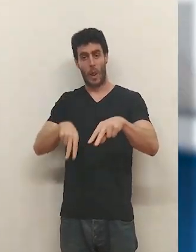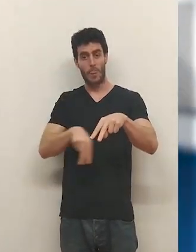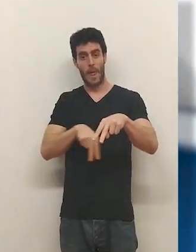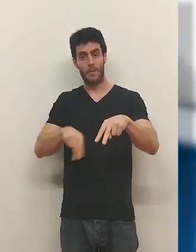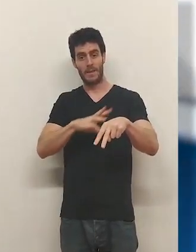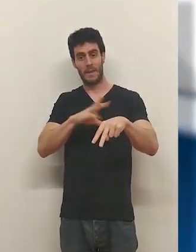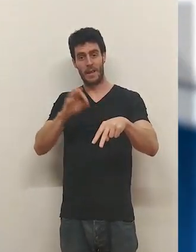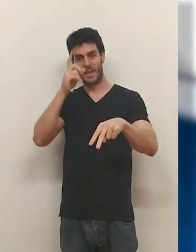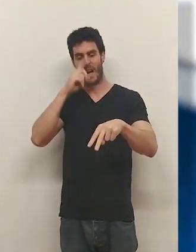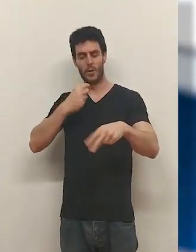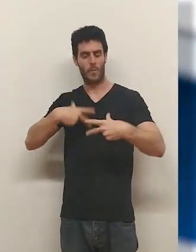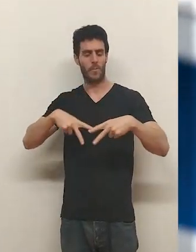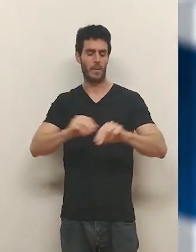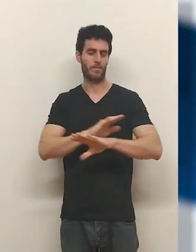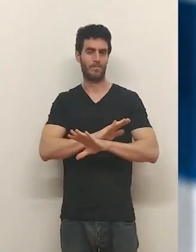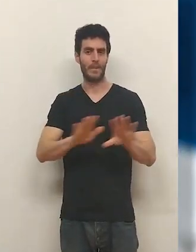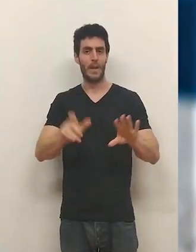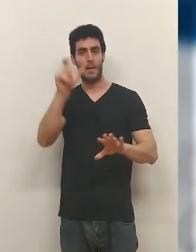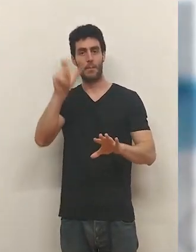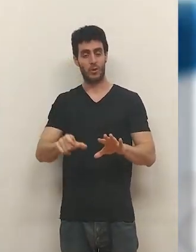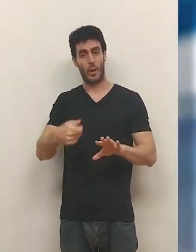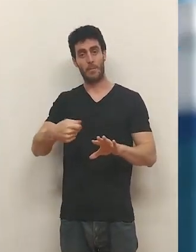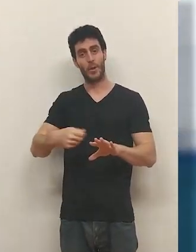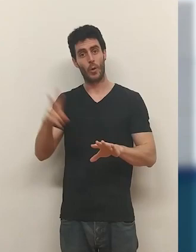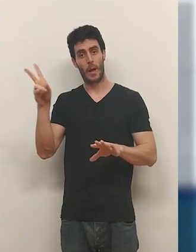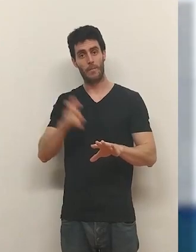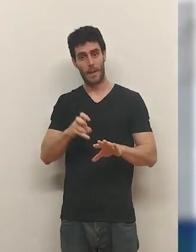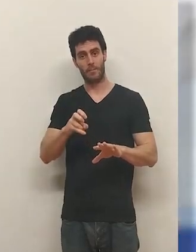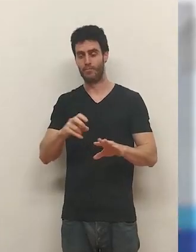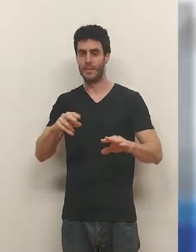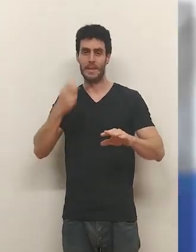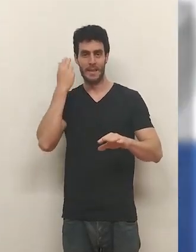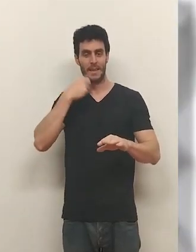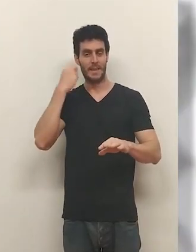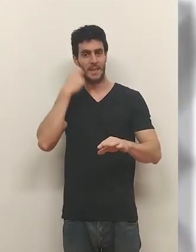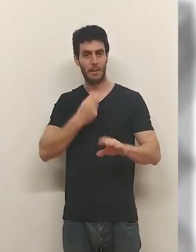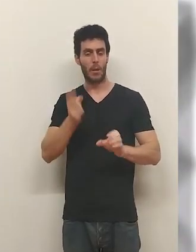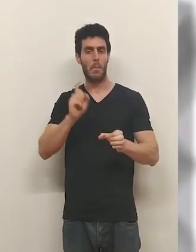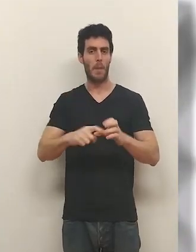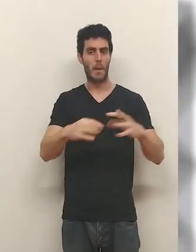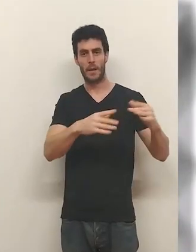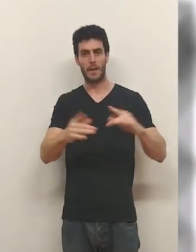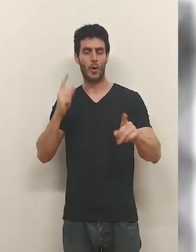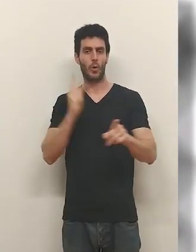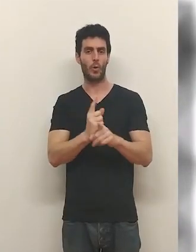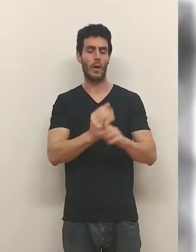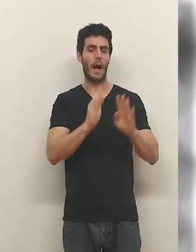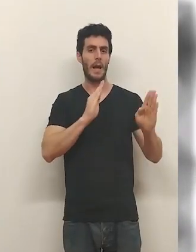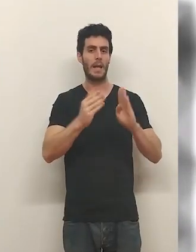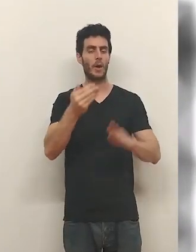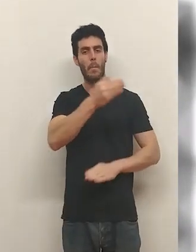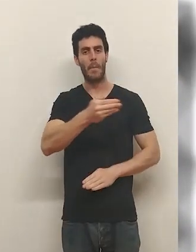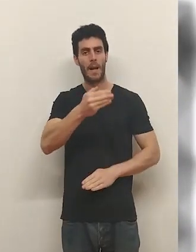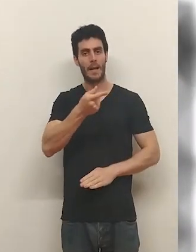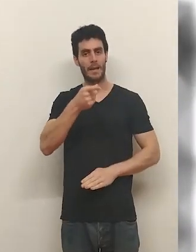sin fin a casi 30 años de trayectoria. El de Vitoria se vestirá de corto el sábado y ayudará al equipo blanquirrojo a ganar al Atlético Baleares y